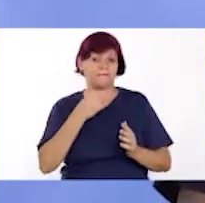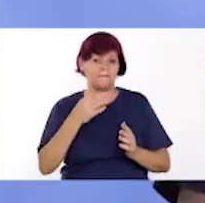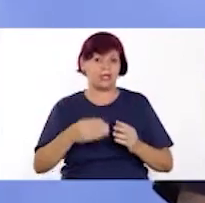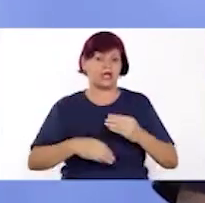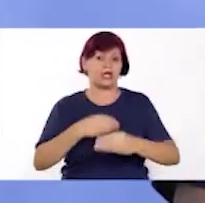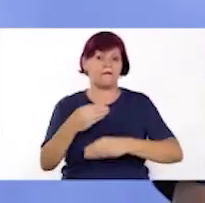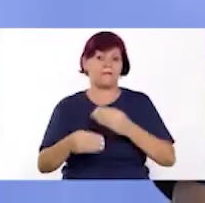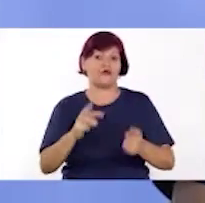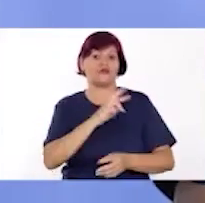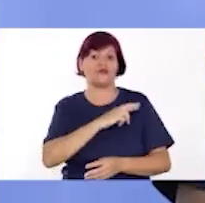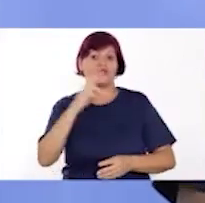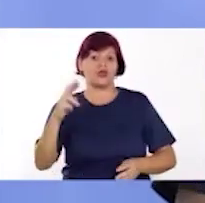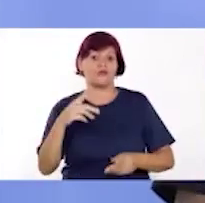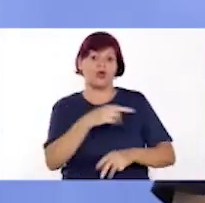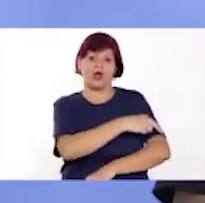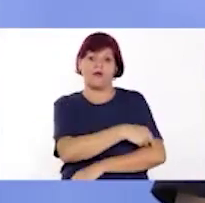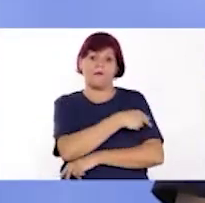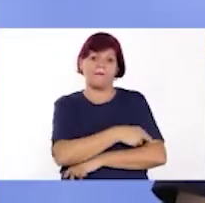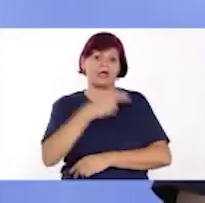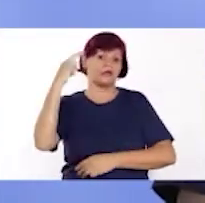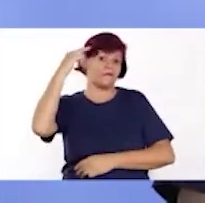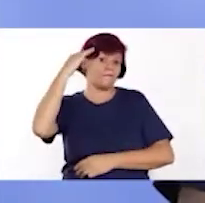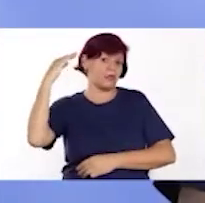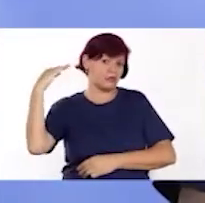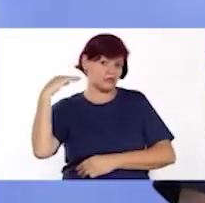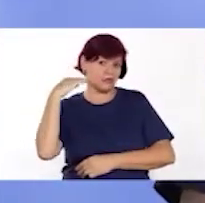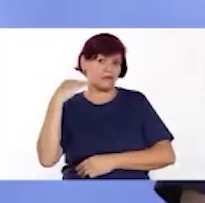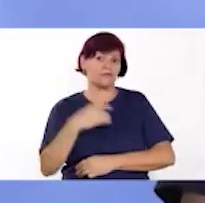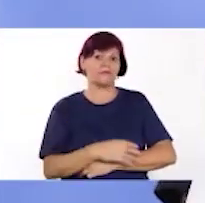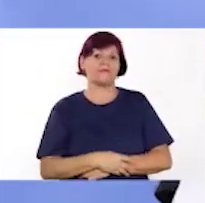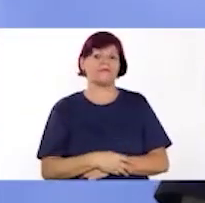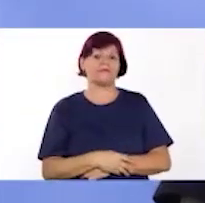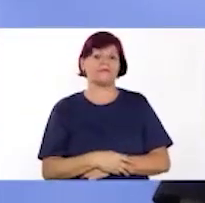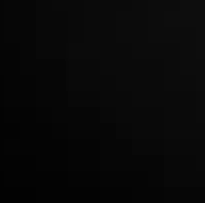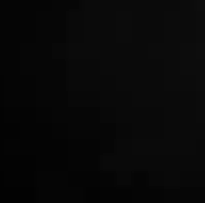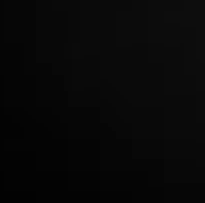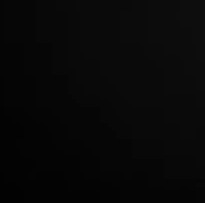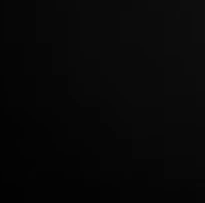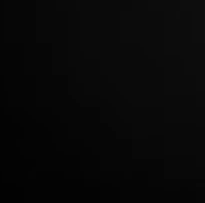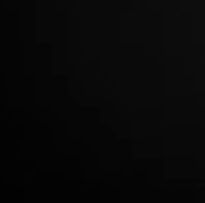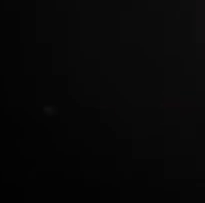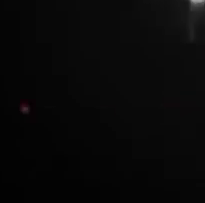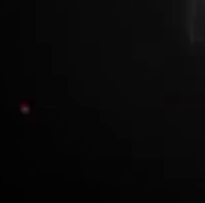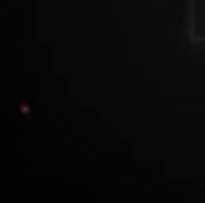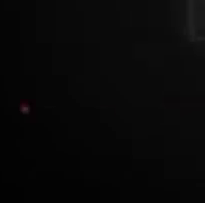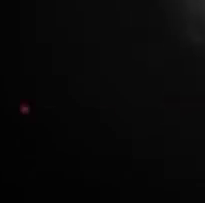va a abordar el proceso revolucionario en Vietnam.